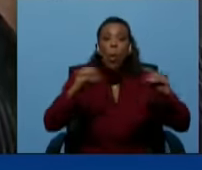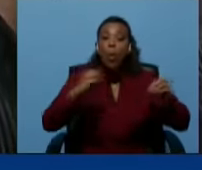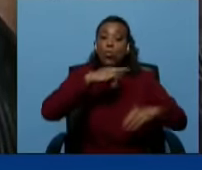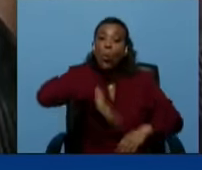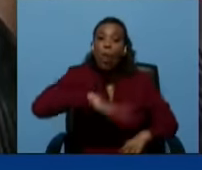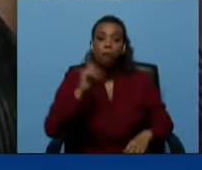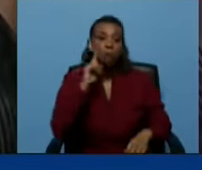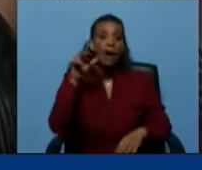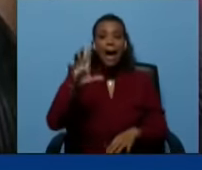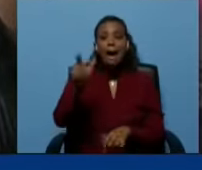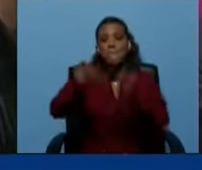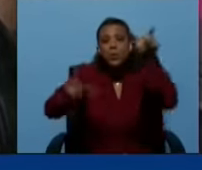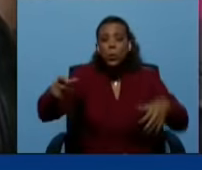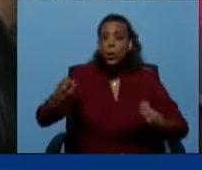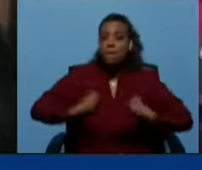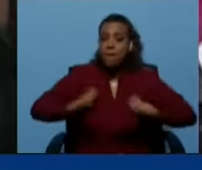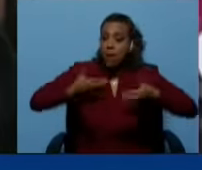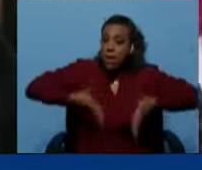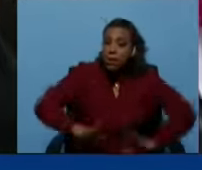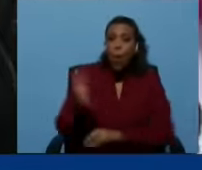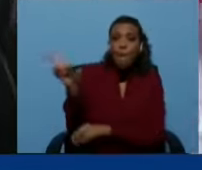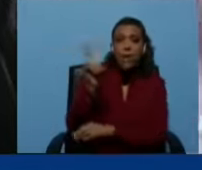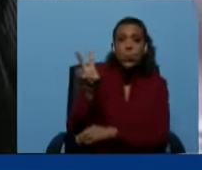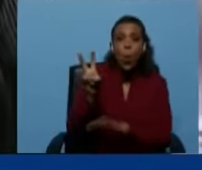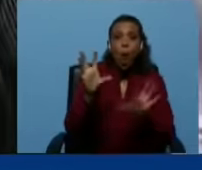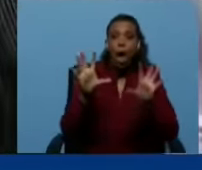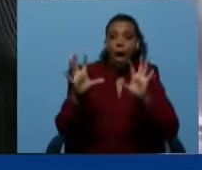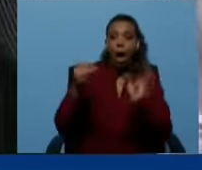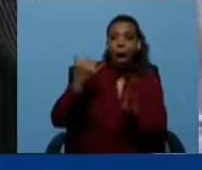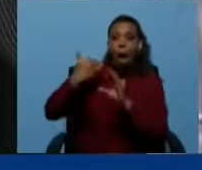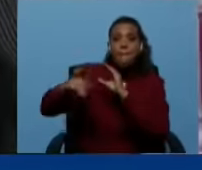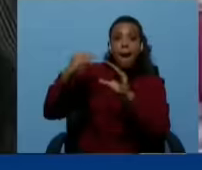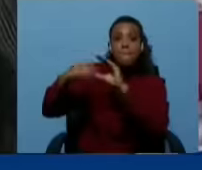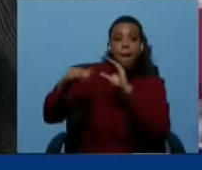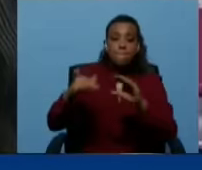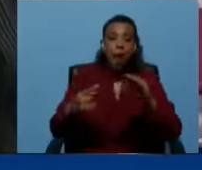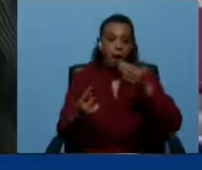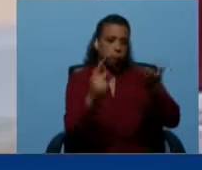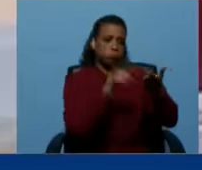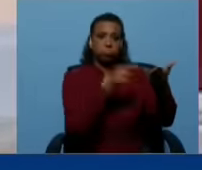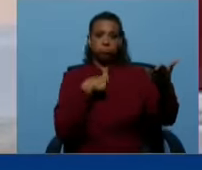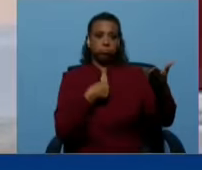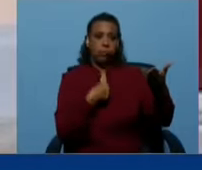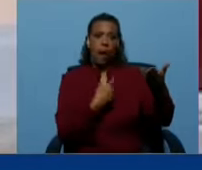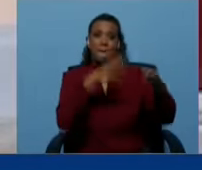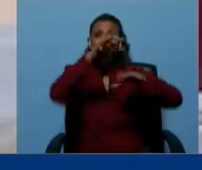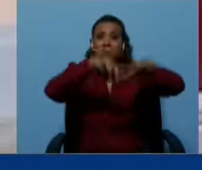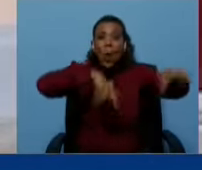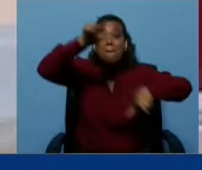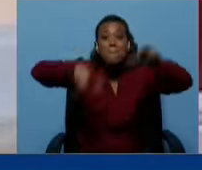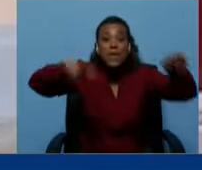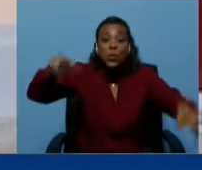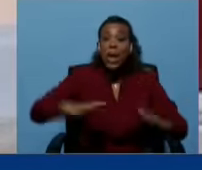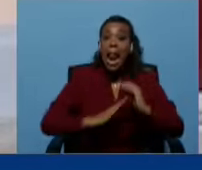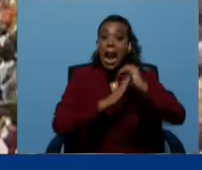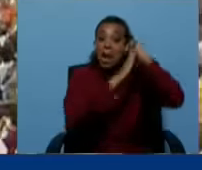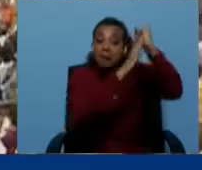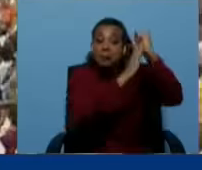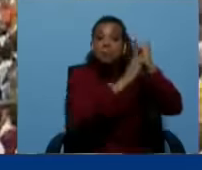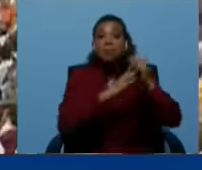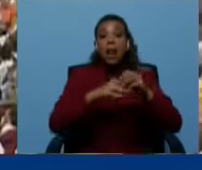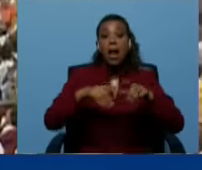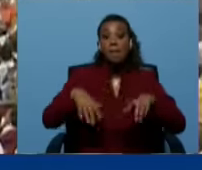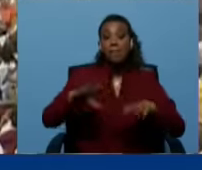de Venezuela. Y empezaron a escribirle a su WhatsApp amenazas a millones de líderes